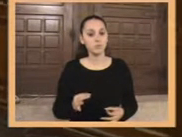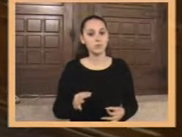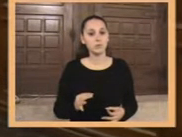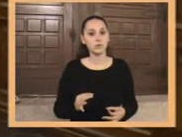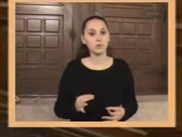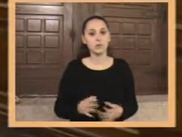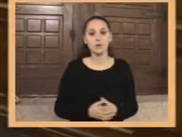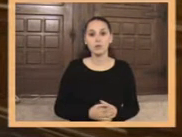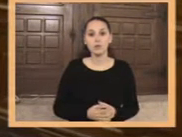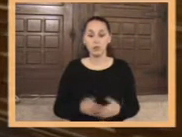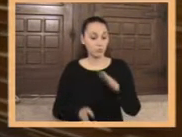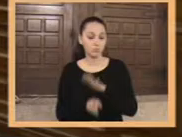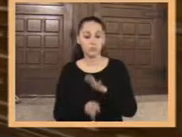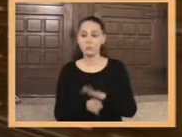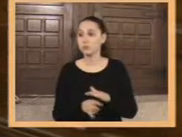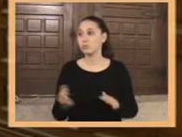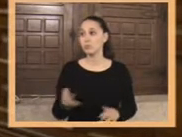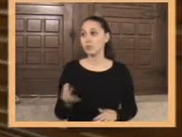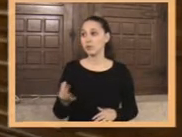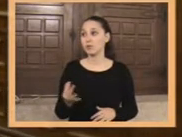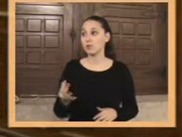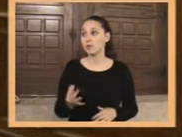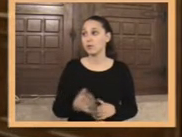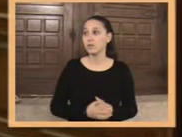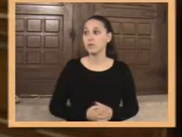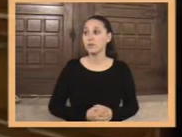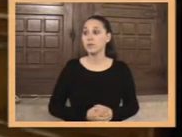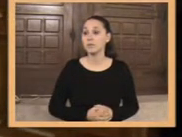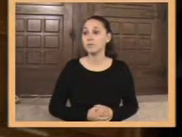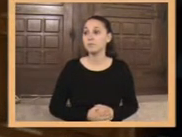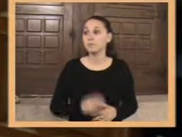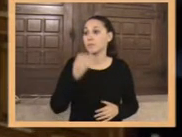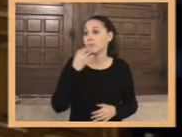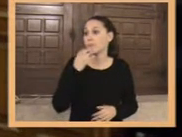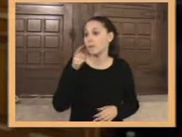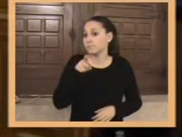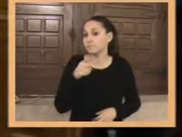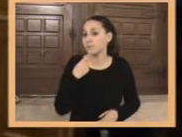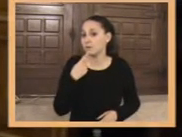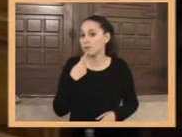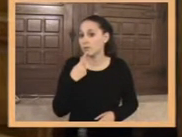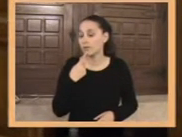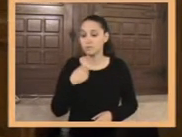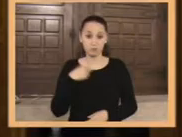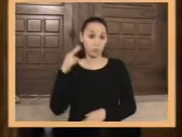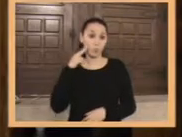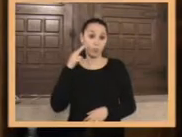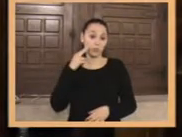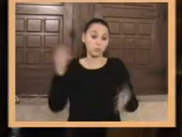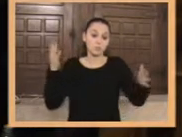tipos. Y lo estamos mirando por ahí. Oiga, que usted dice que somos miedosos. Pues